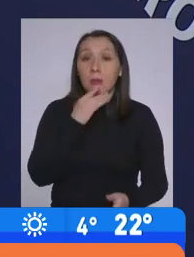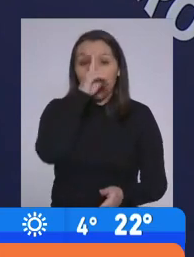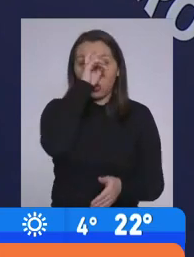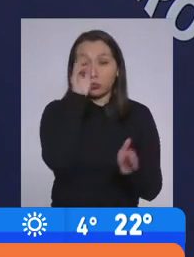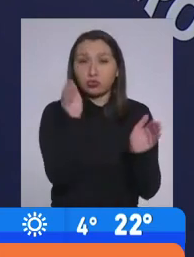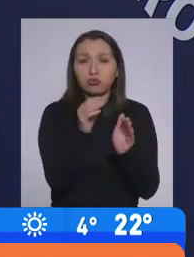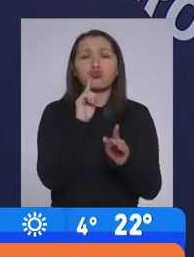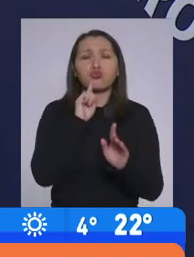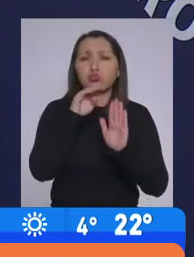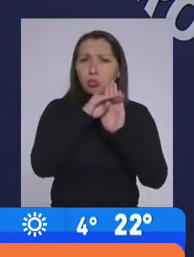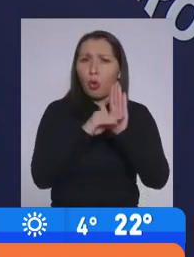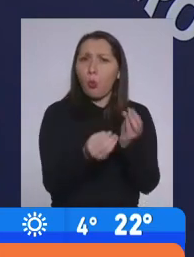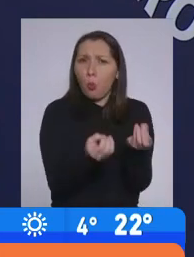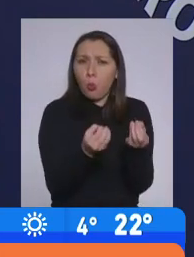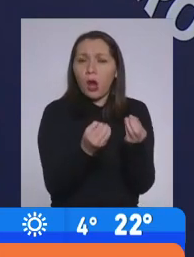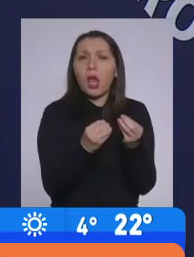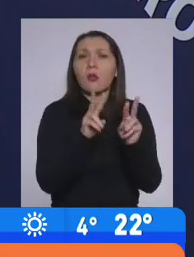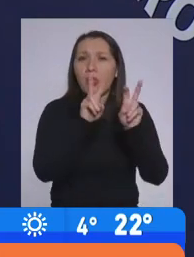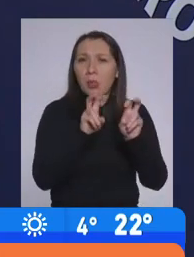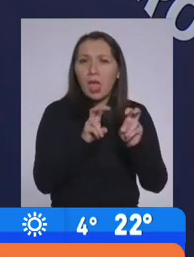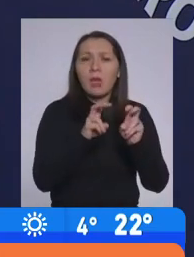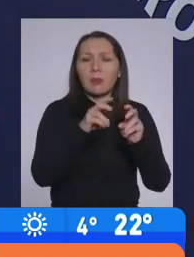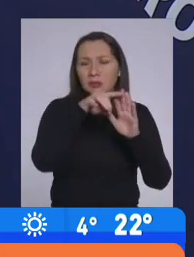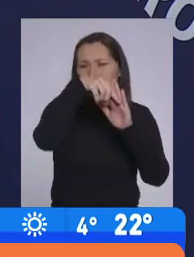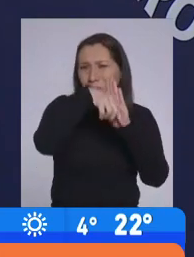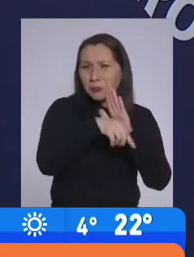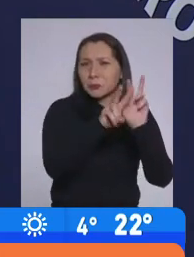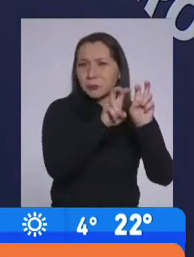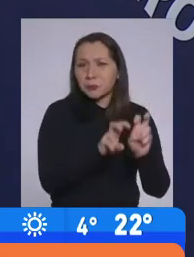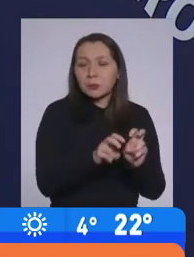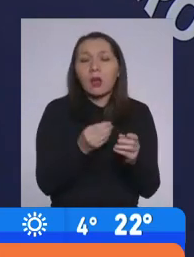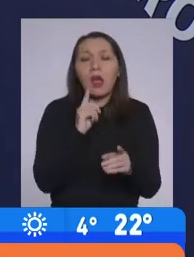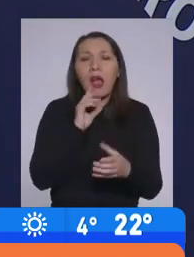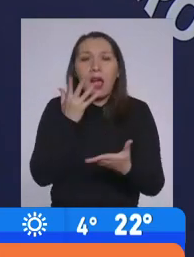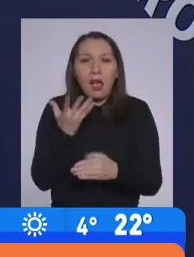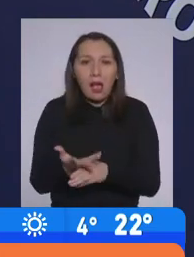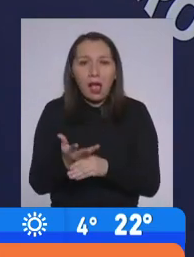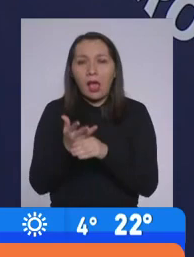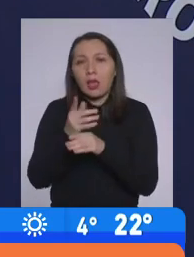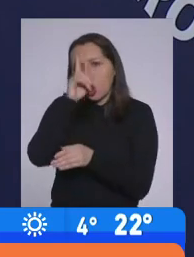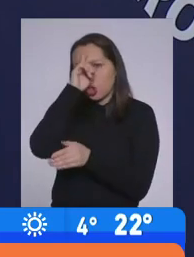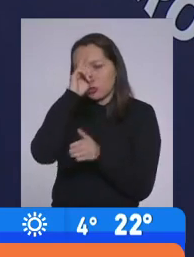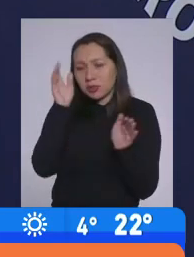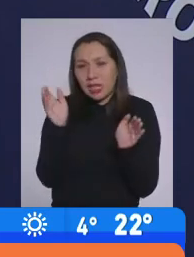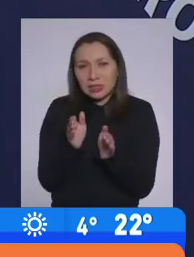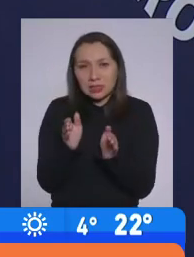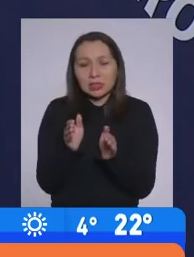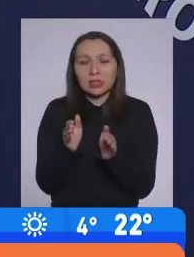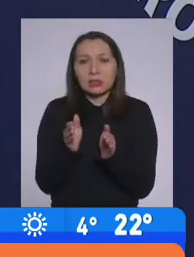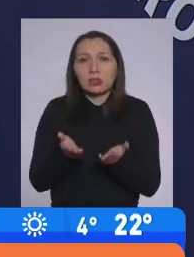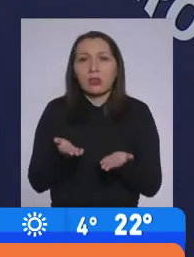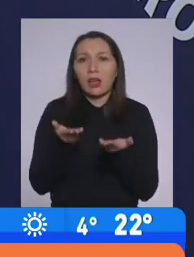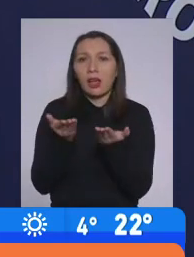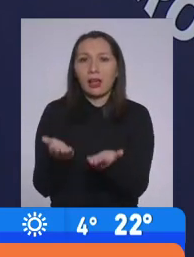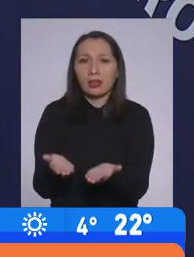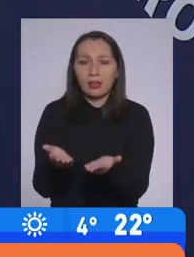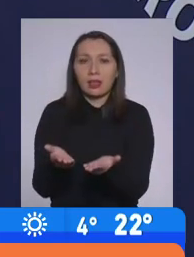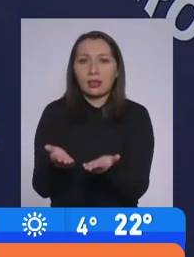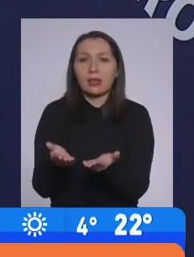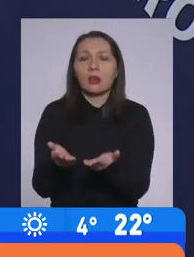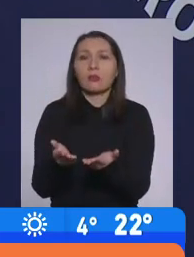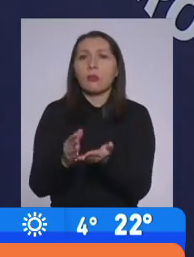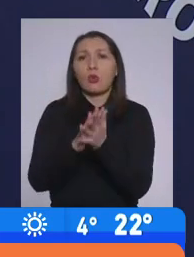existe un programa muy robusto en relación a este tema que efectivamente que está en la atención primaria a